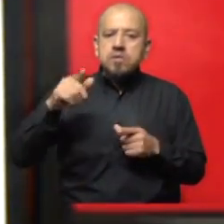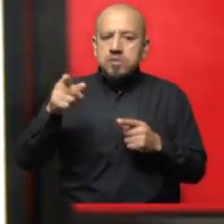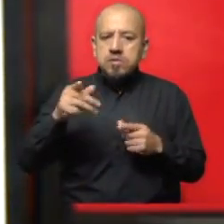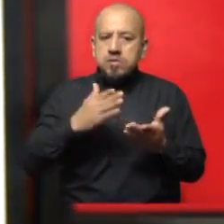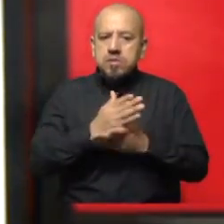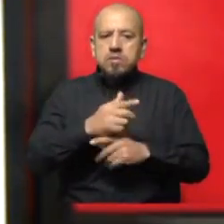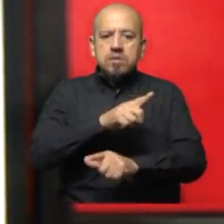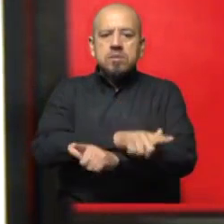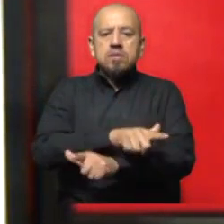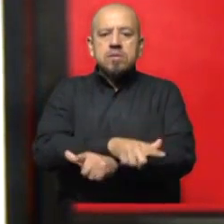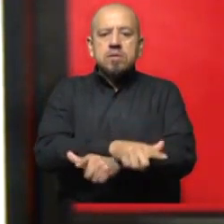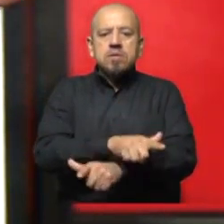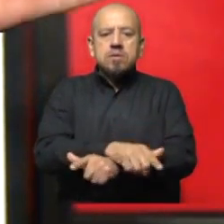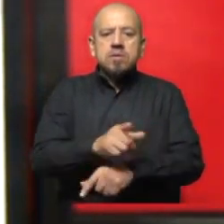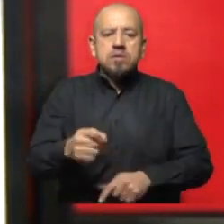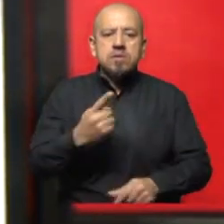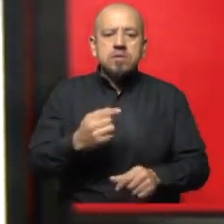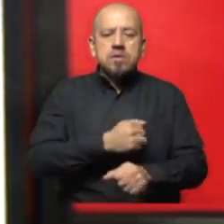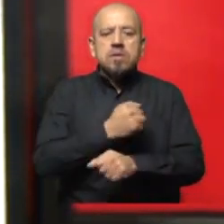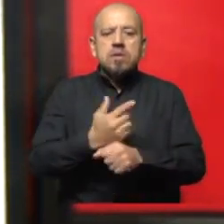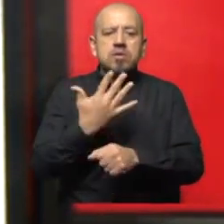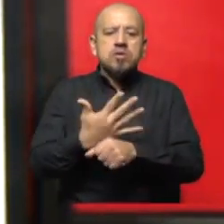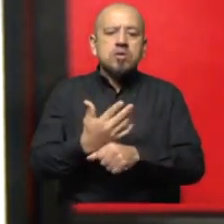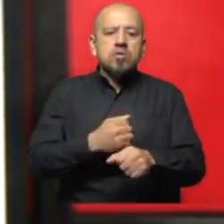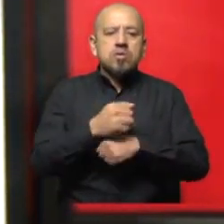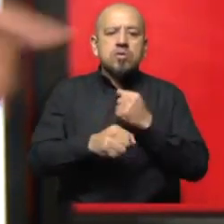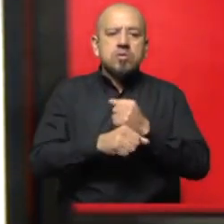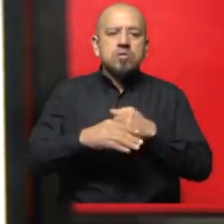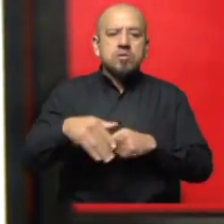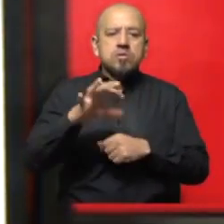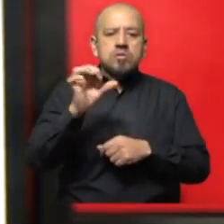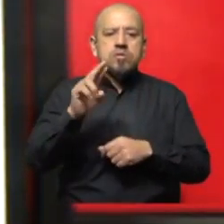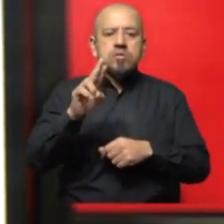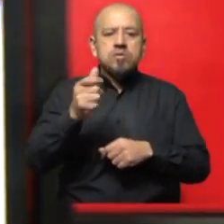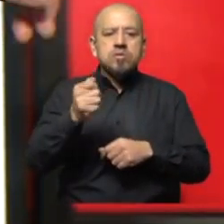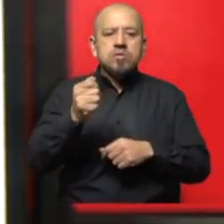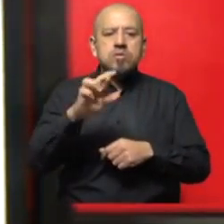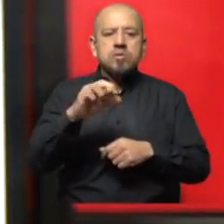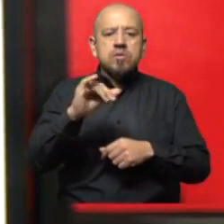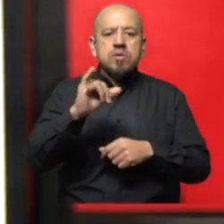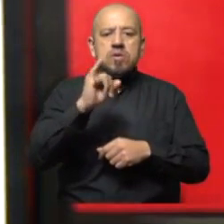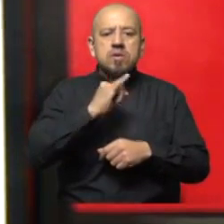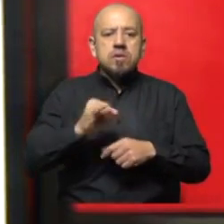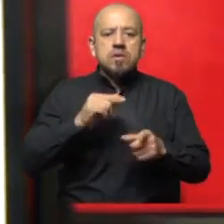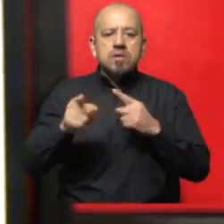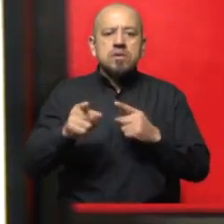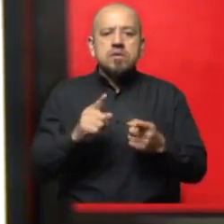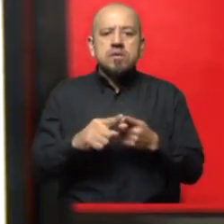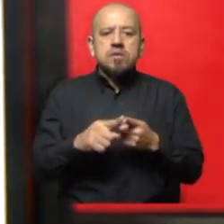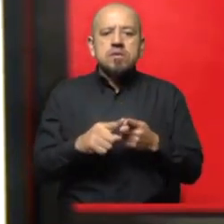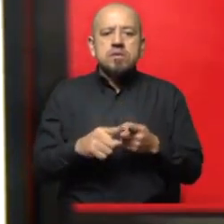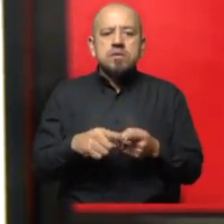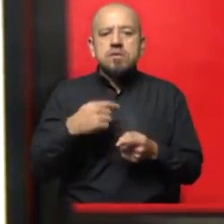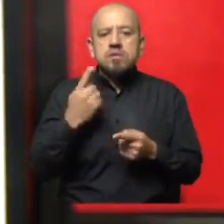punta carretas primero estuve hasta los cinco años porque libres de suárez al frente del almacén de ramón ahí enfrente y